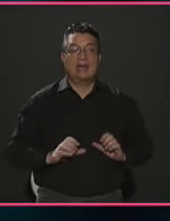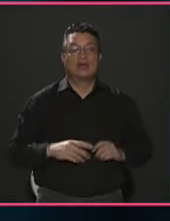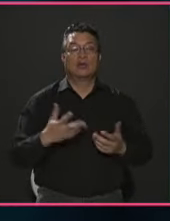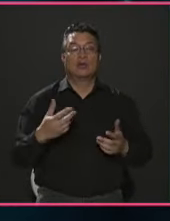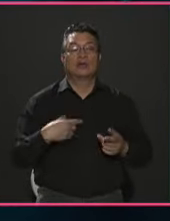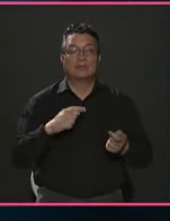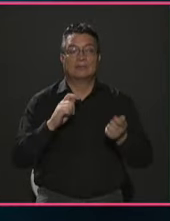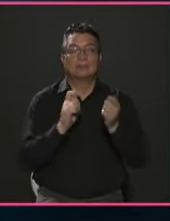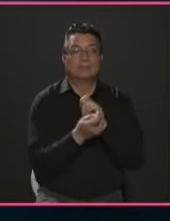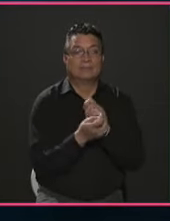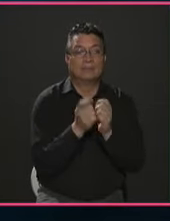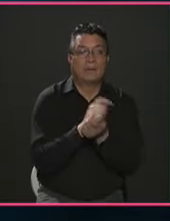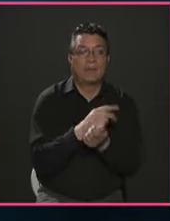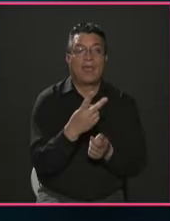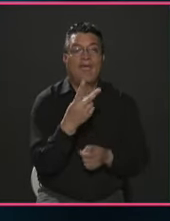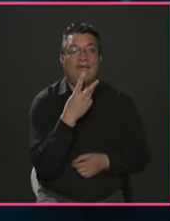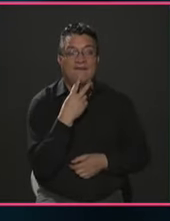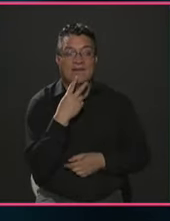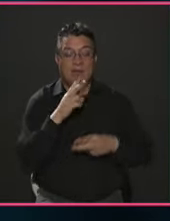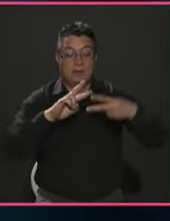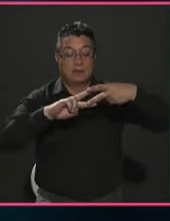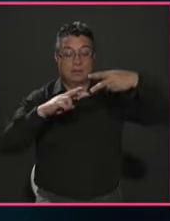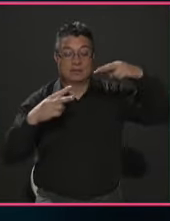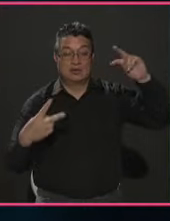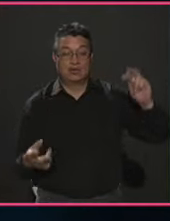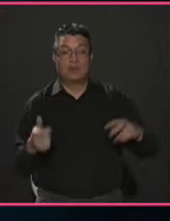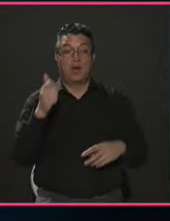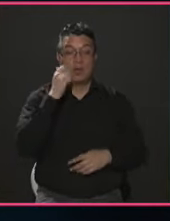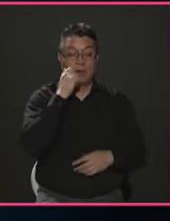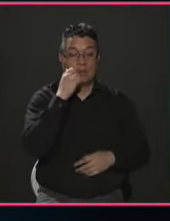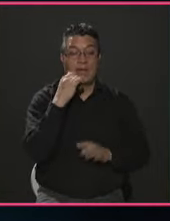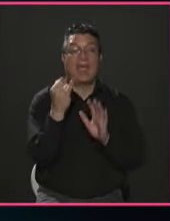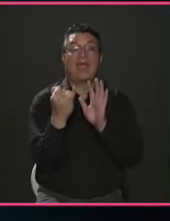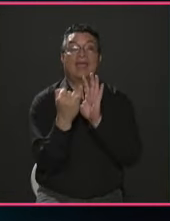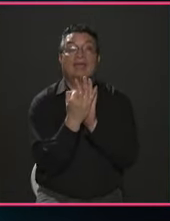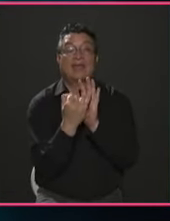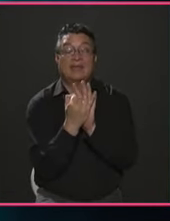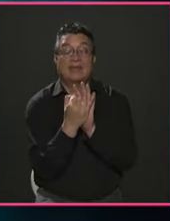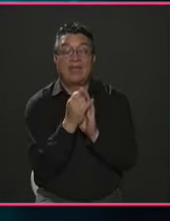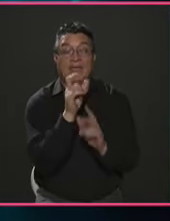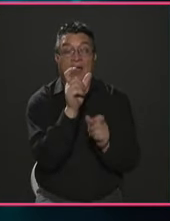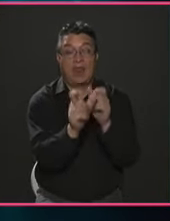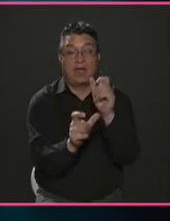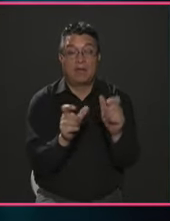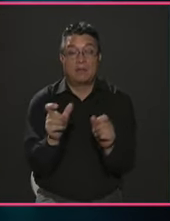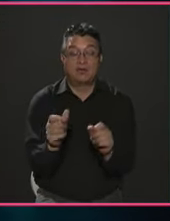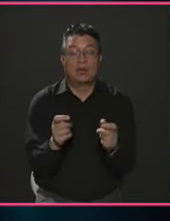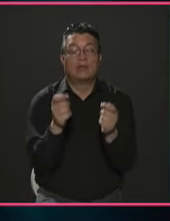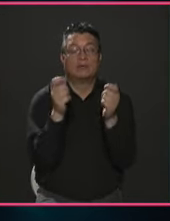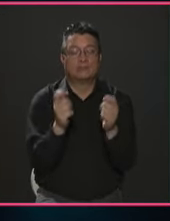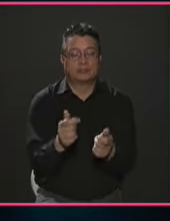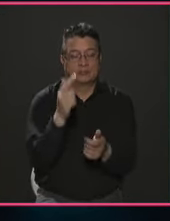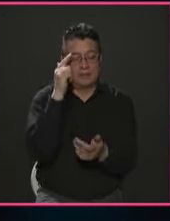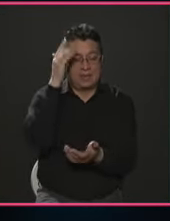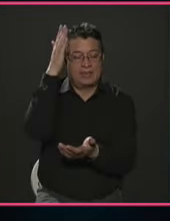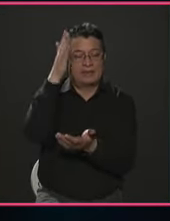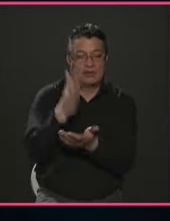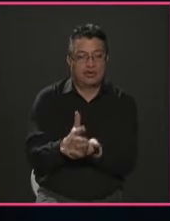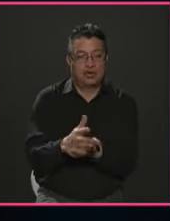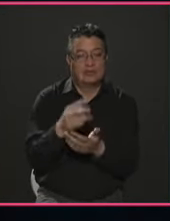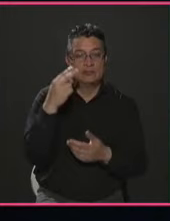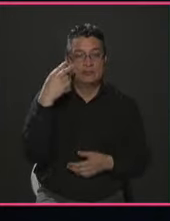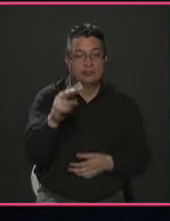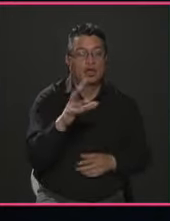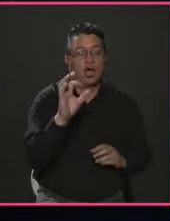puede haber en la vida en el genoma humano en la identidad de la persona capacidad de tomar decisiones por sí o